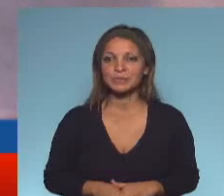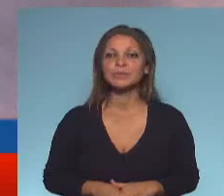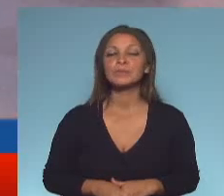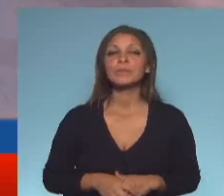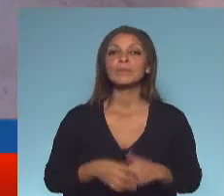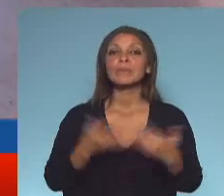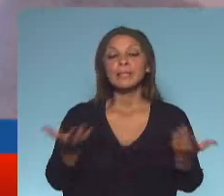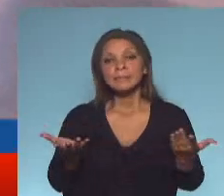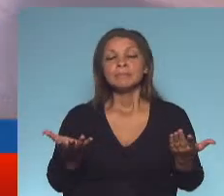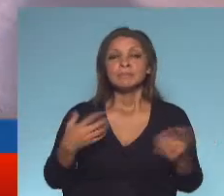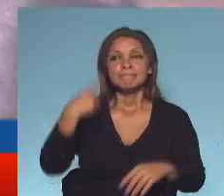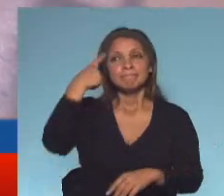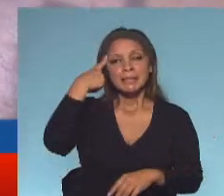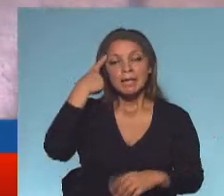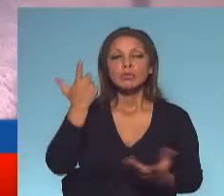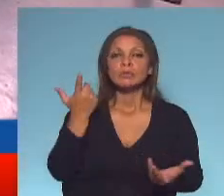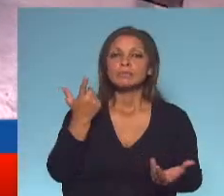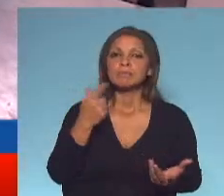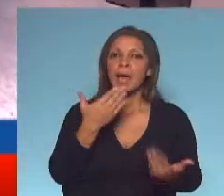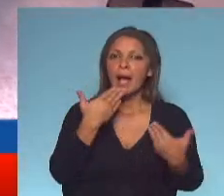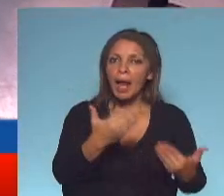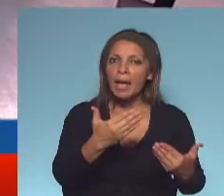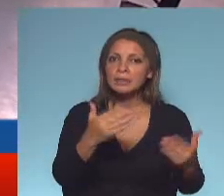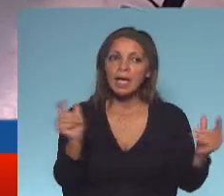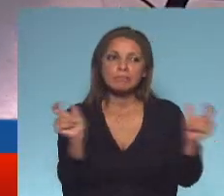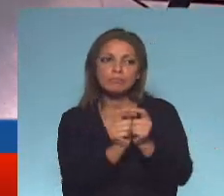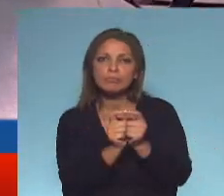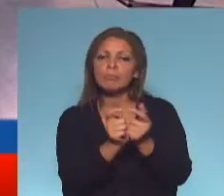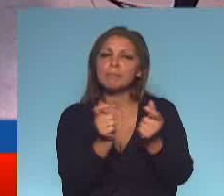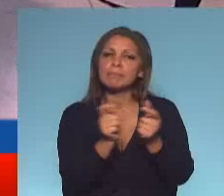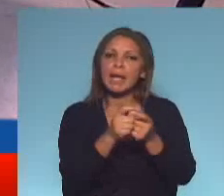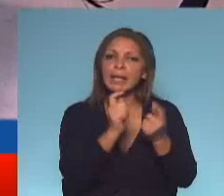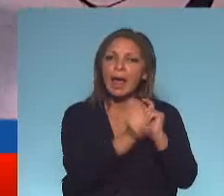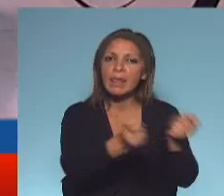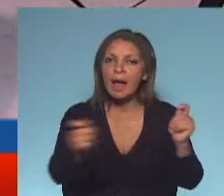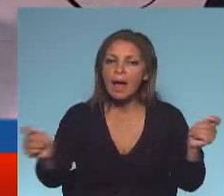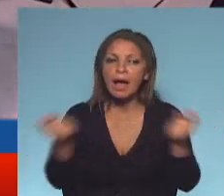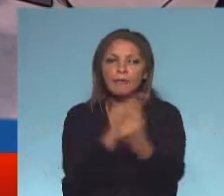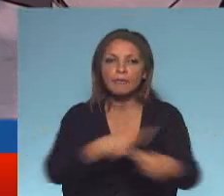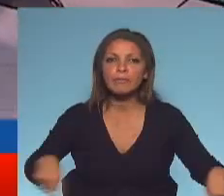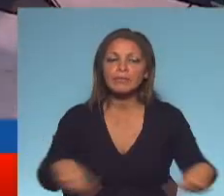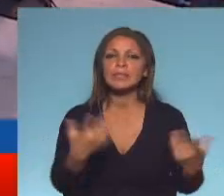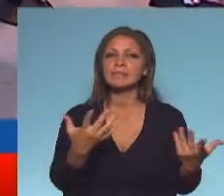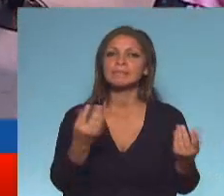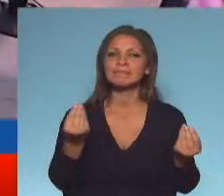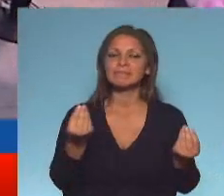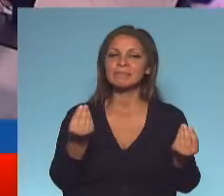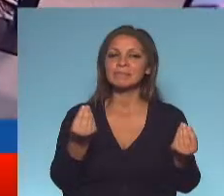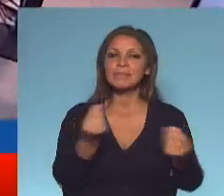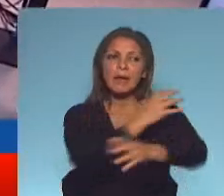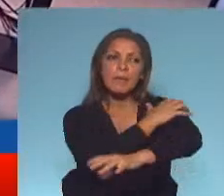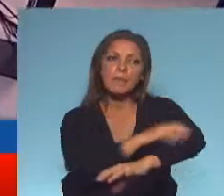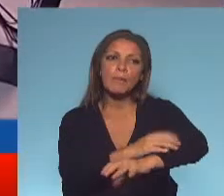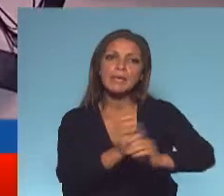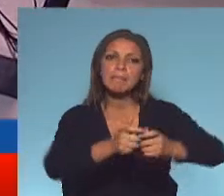Entonces, pensamos que lo que se logró con las varias medidas de protección realmente es que la pobreza no se